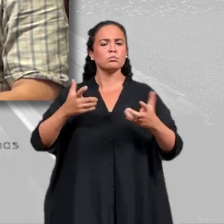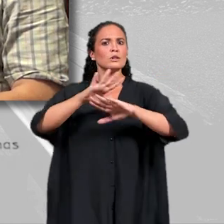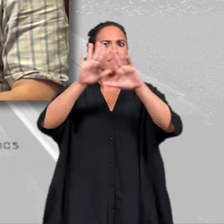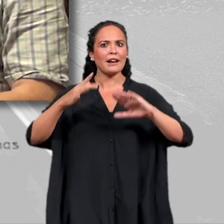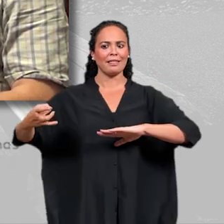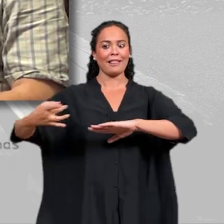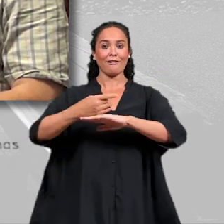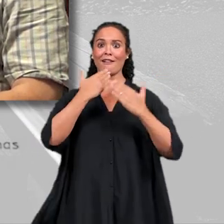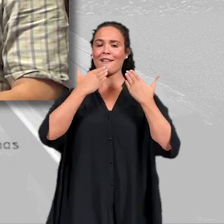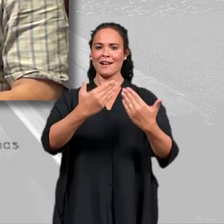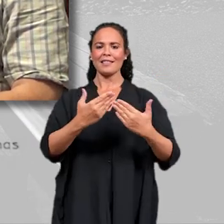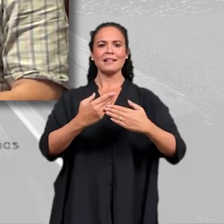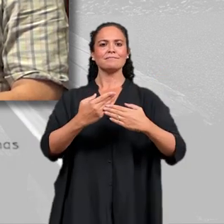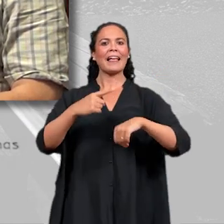viaje